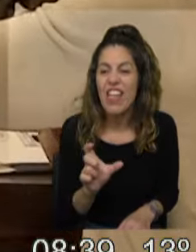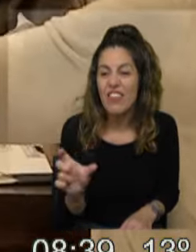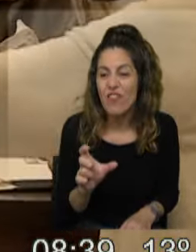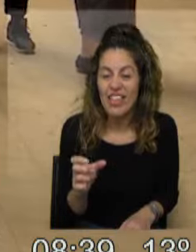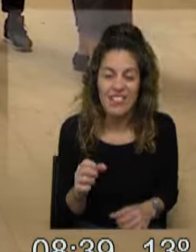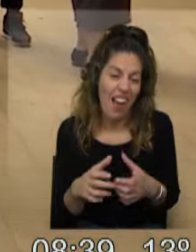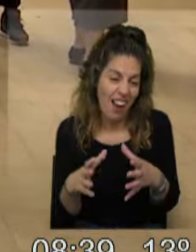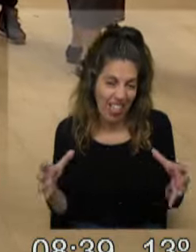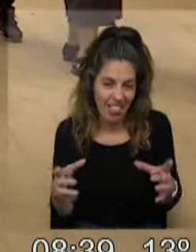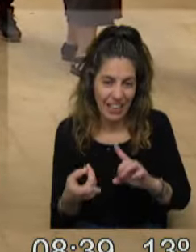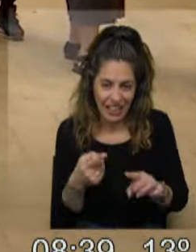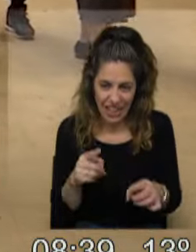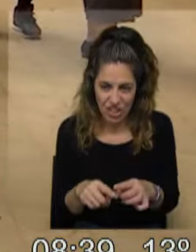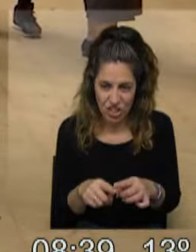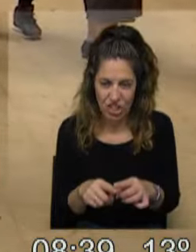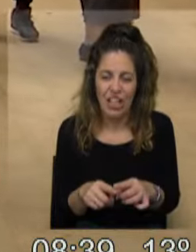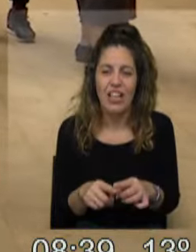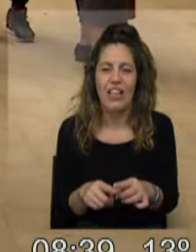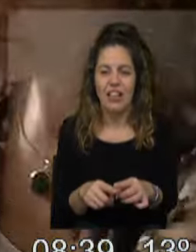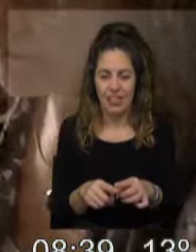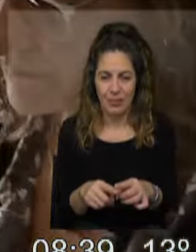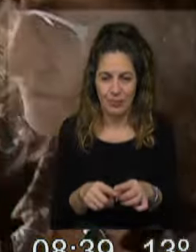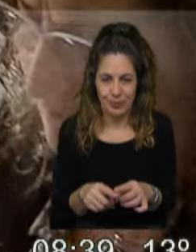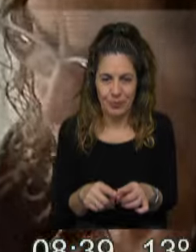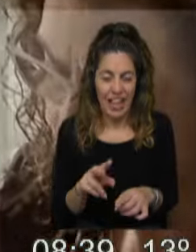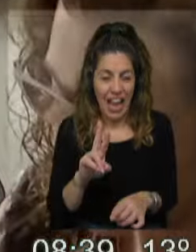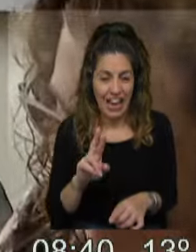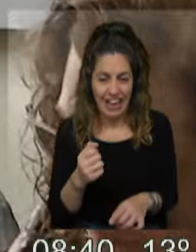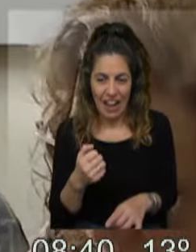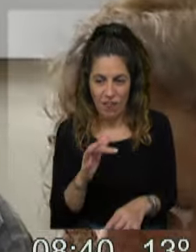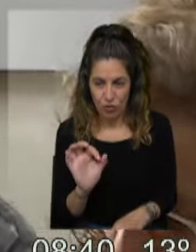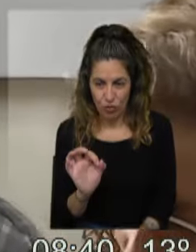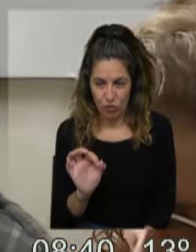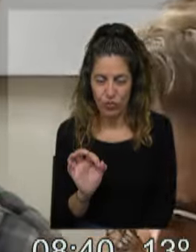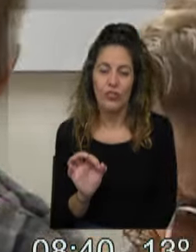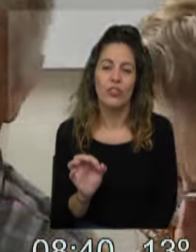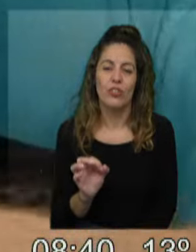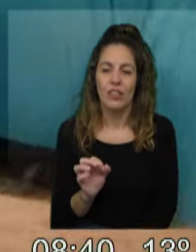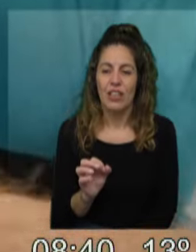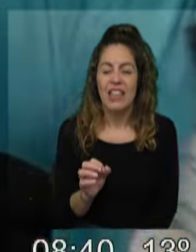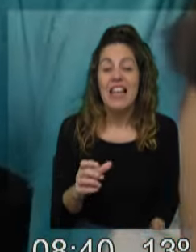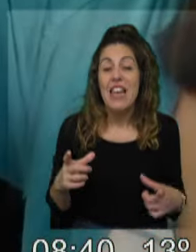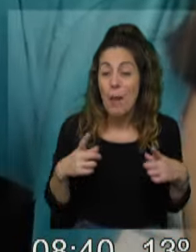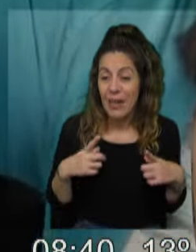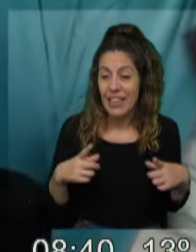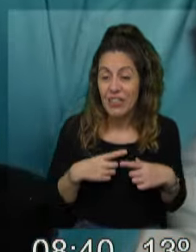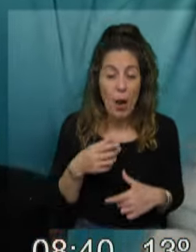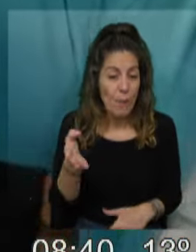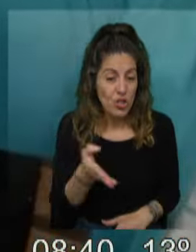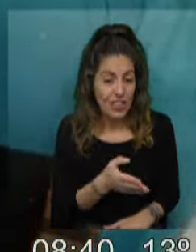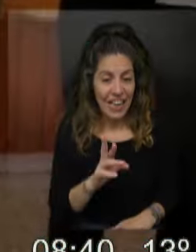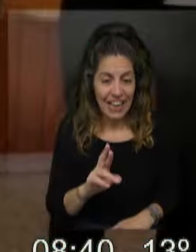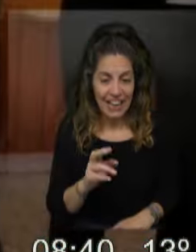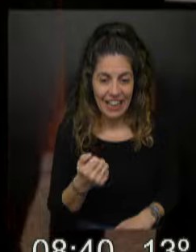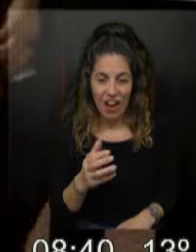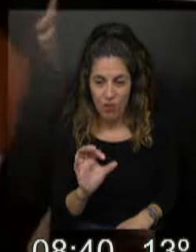bastante grande respecto a a a este a Laura rafo eh la expectativa el porcentaje de rafo